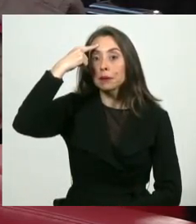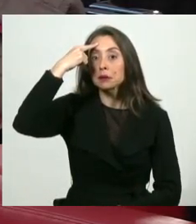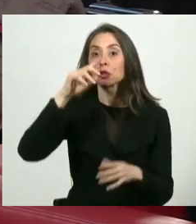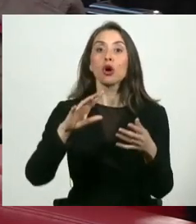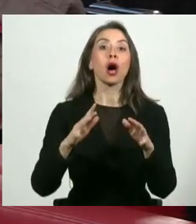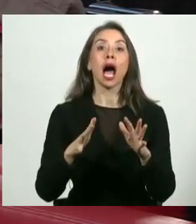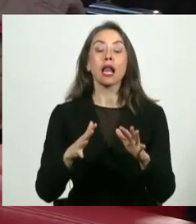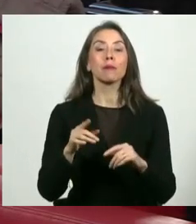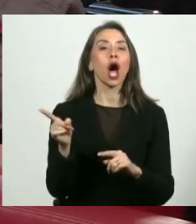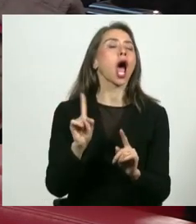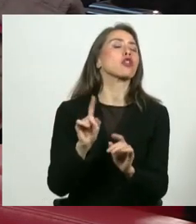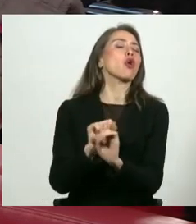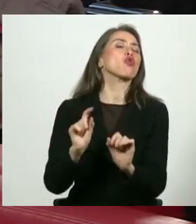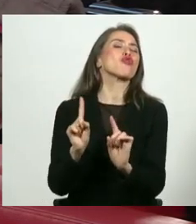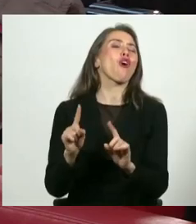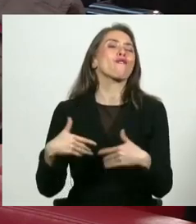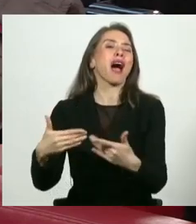mejor no resulta,